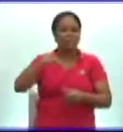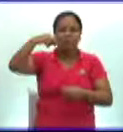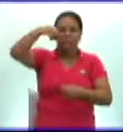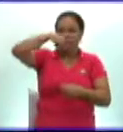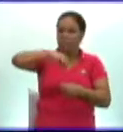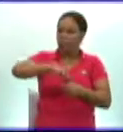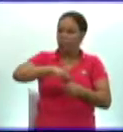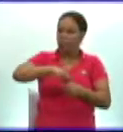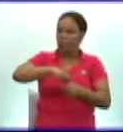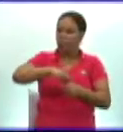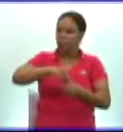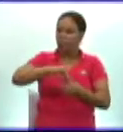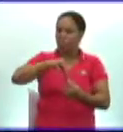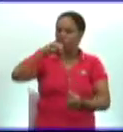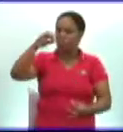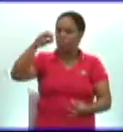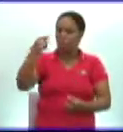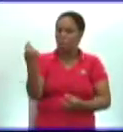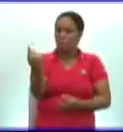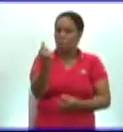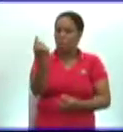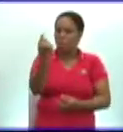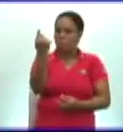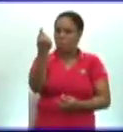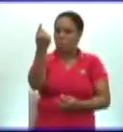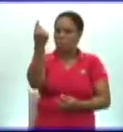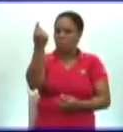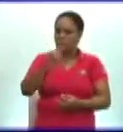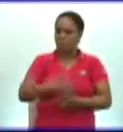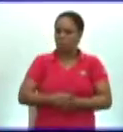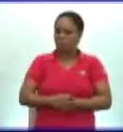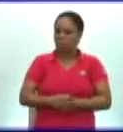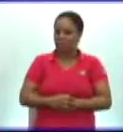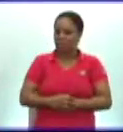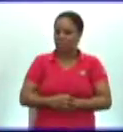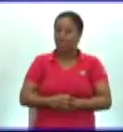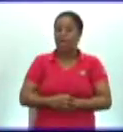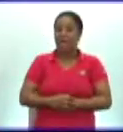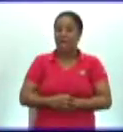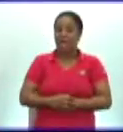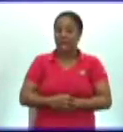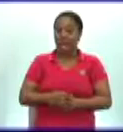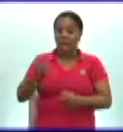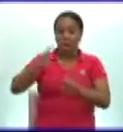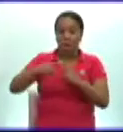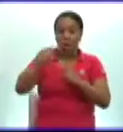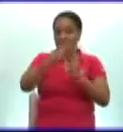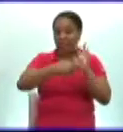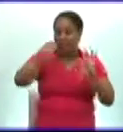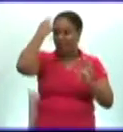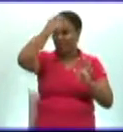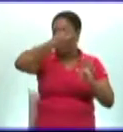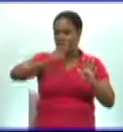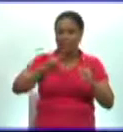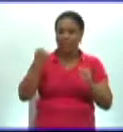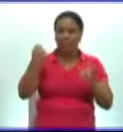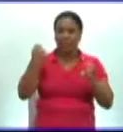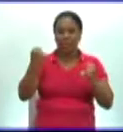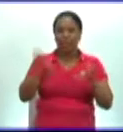adentro? ¿No es un resorte? Bueno, eso es otra característica de la